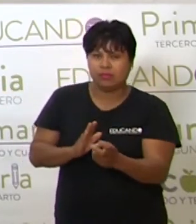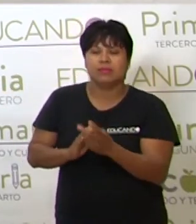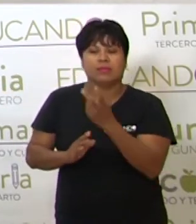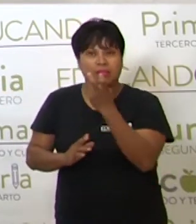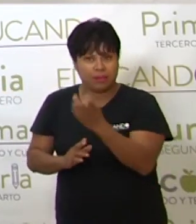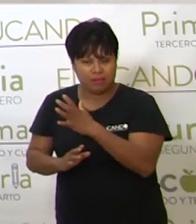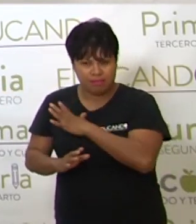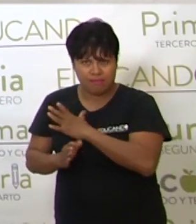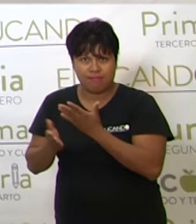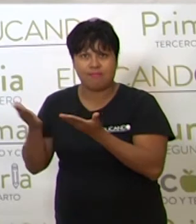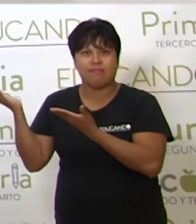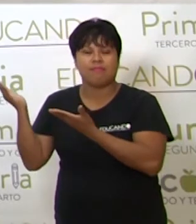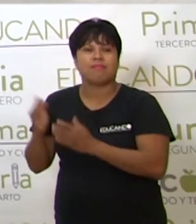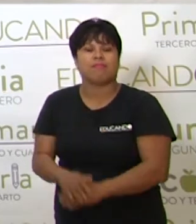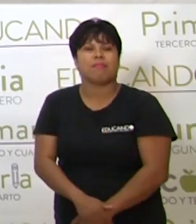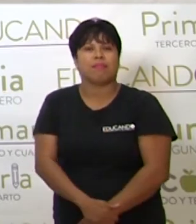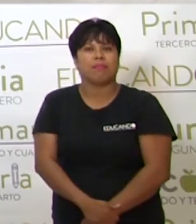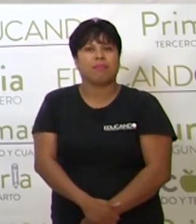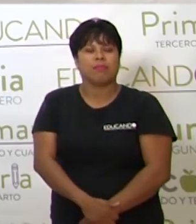está